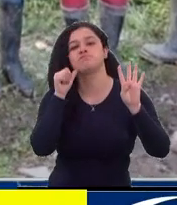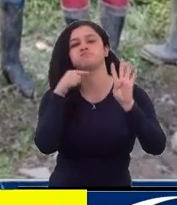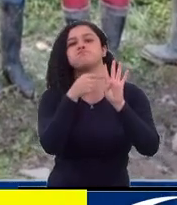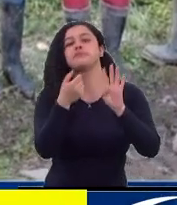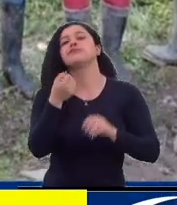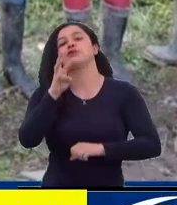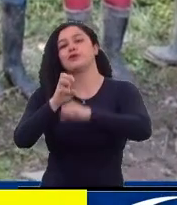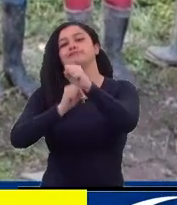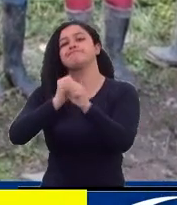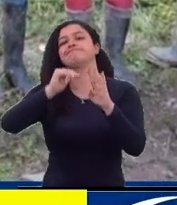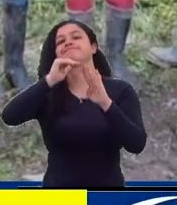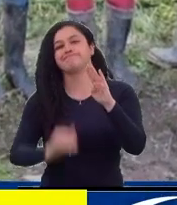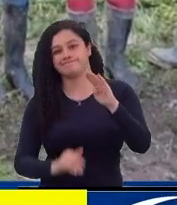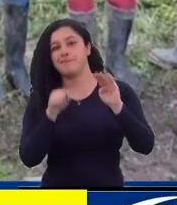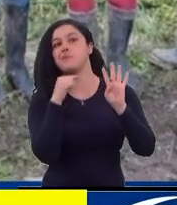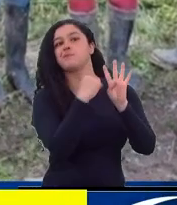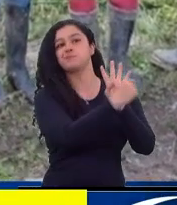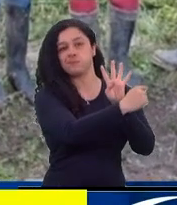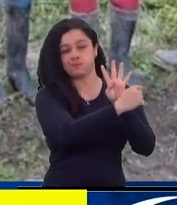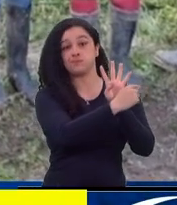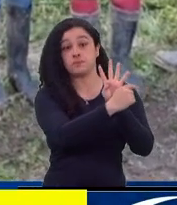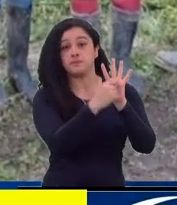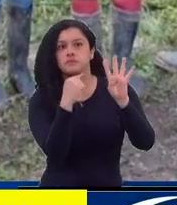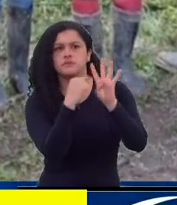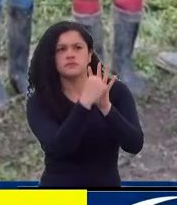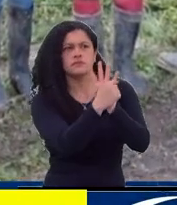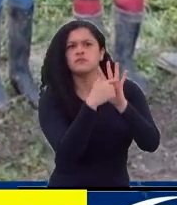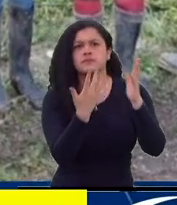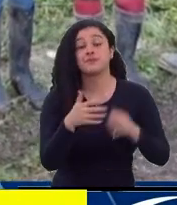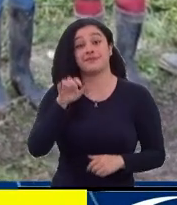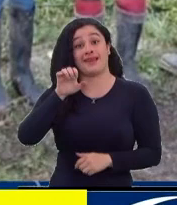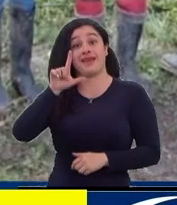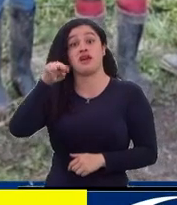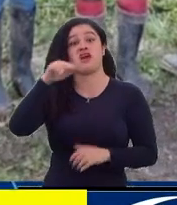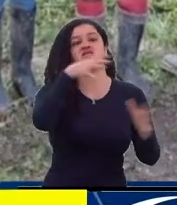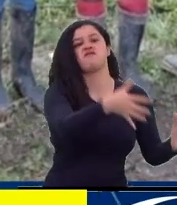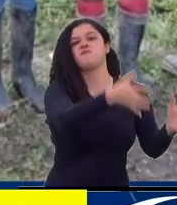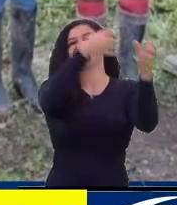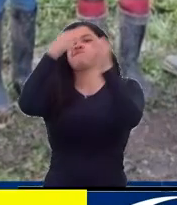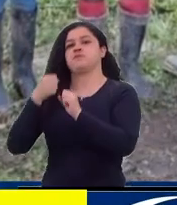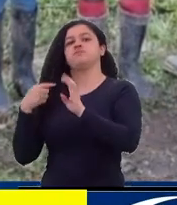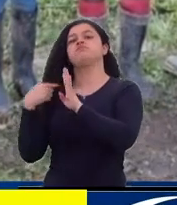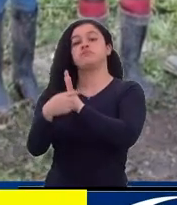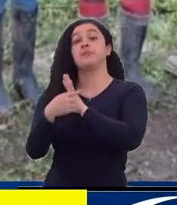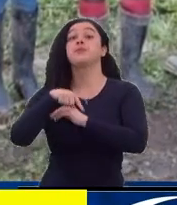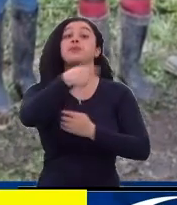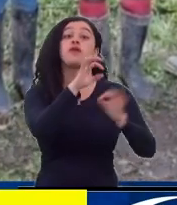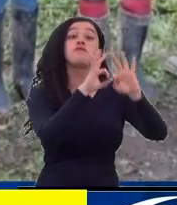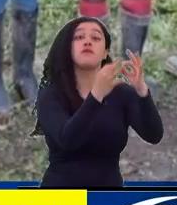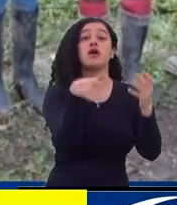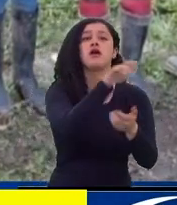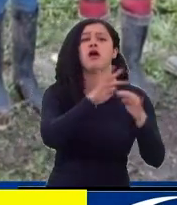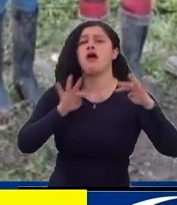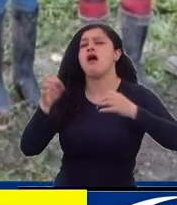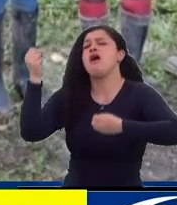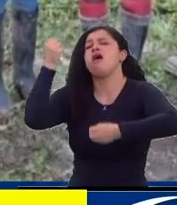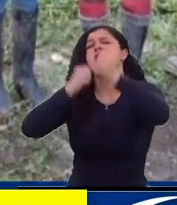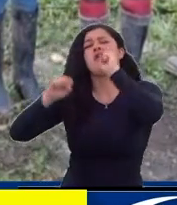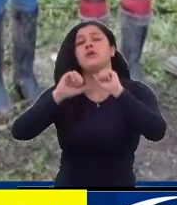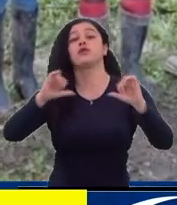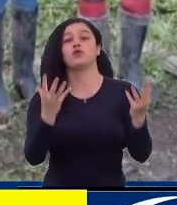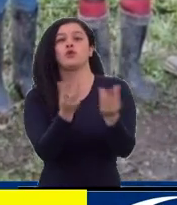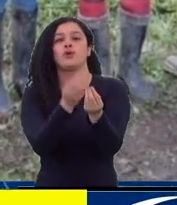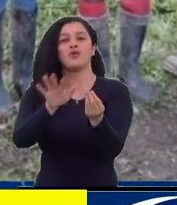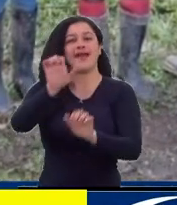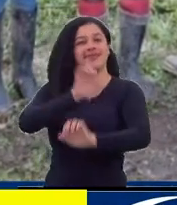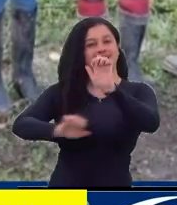del ELN. Sus familiares habían pedido la mediación de la Defensoría del Pueblo y del Comité Internacional de la Cruz Roja, quienes lograron su liberación